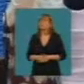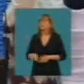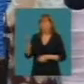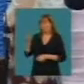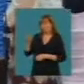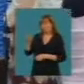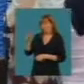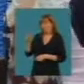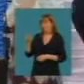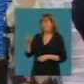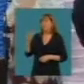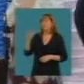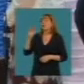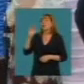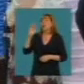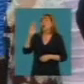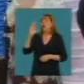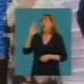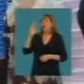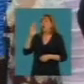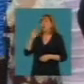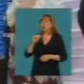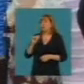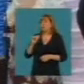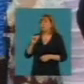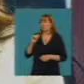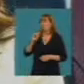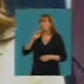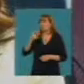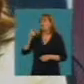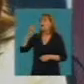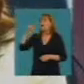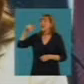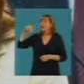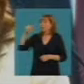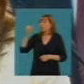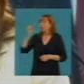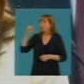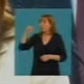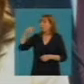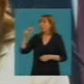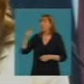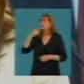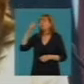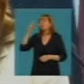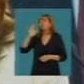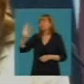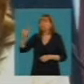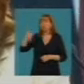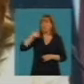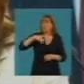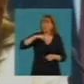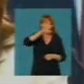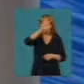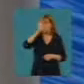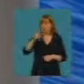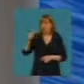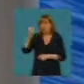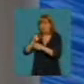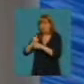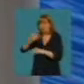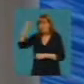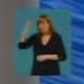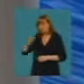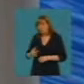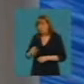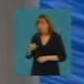Doctora Angelina María Esther Abona, juráis por la patria desempeñar con lealtad y